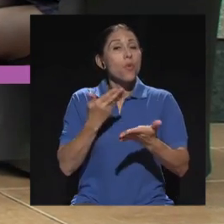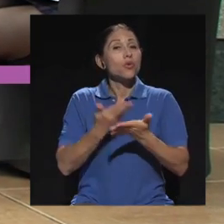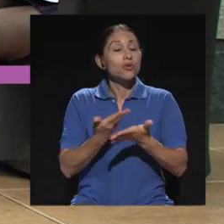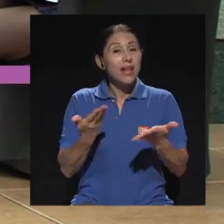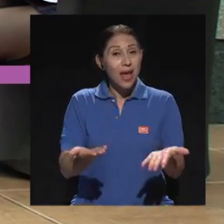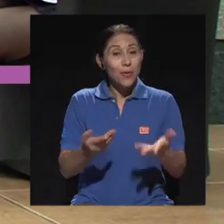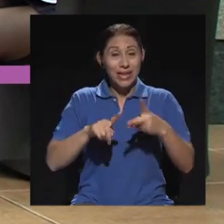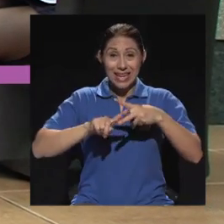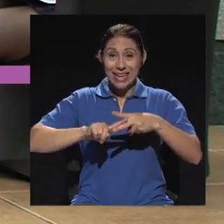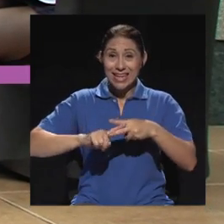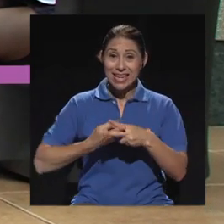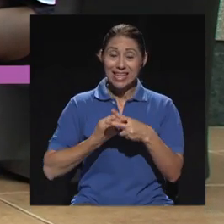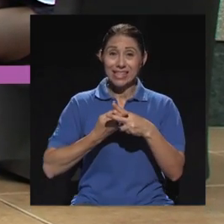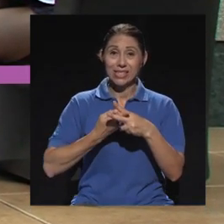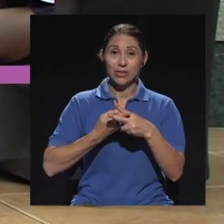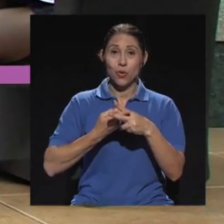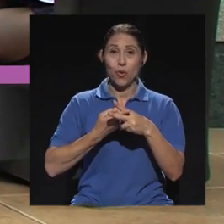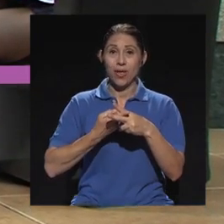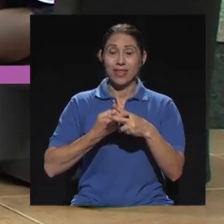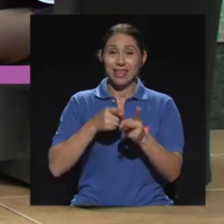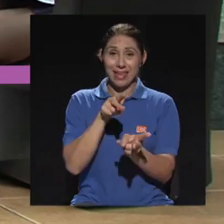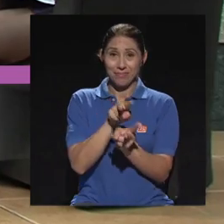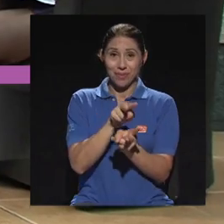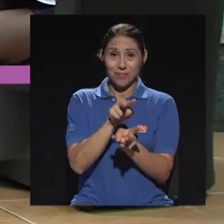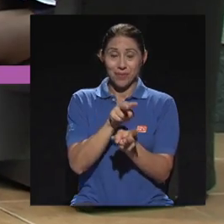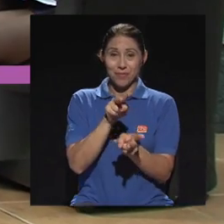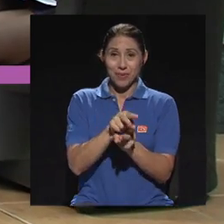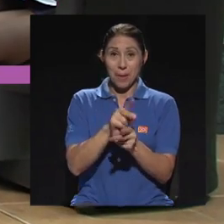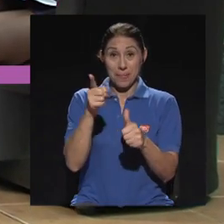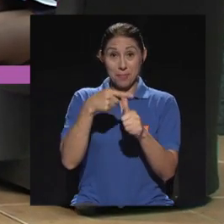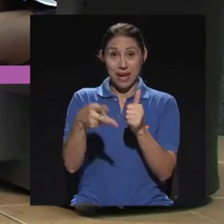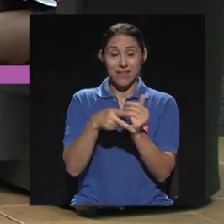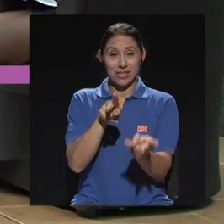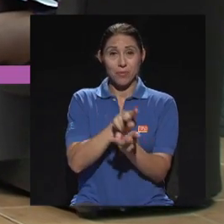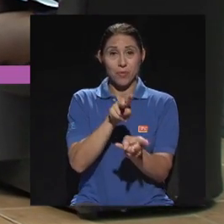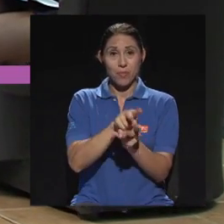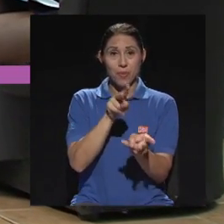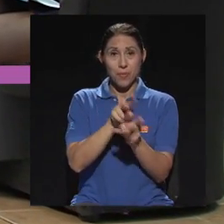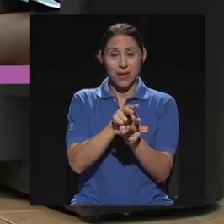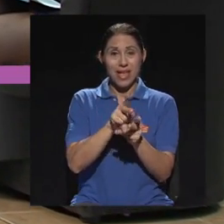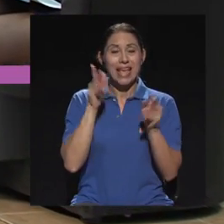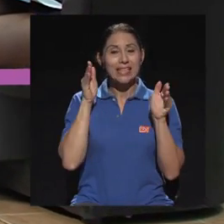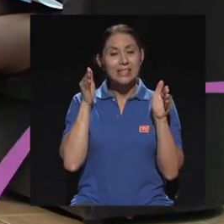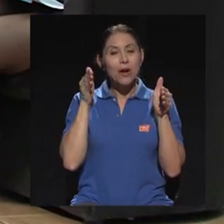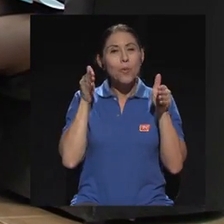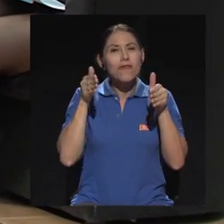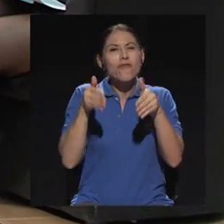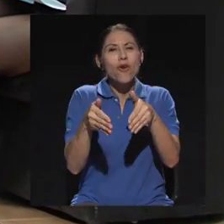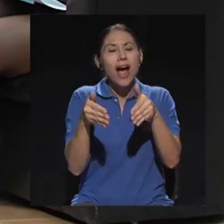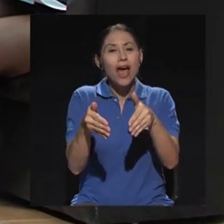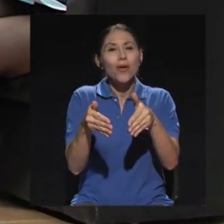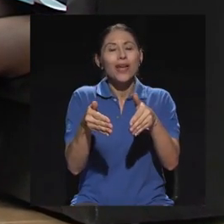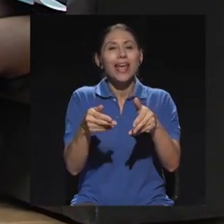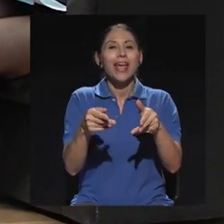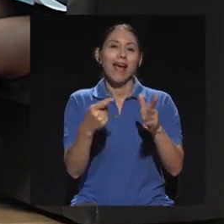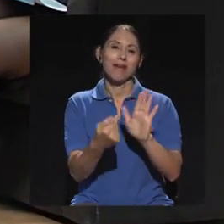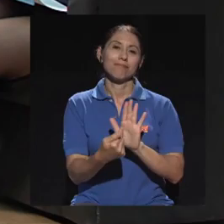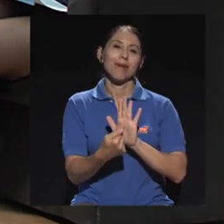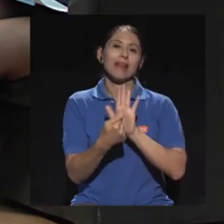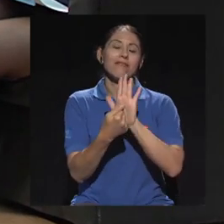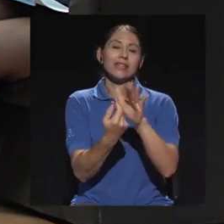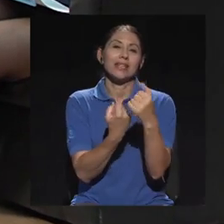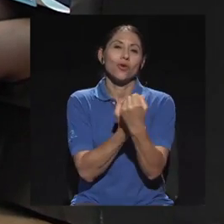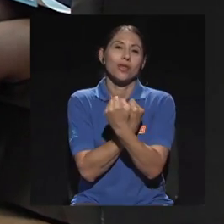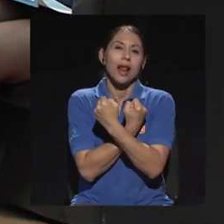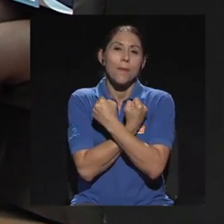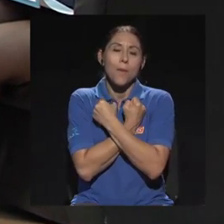estadísticamente que el inicio de la primera relación sexual está enfocado a un tema de la manifestación del amor a partir de la